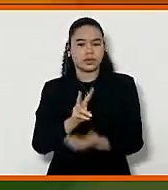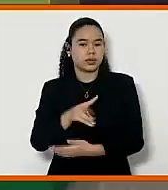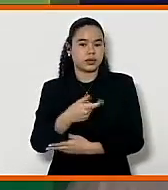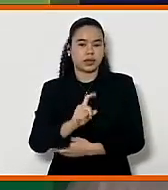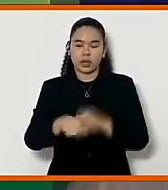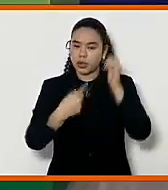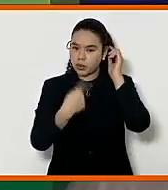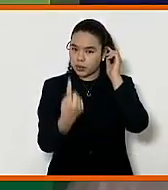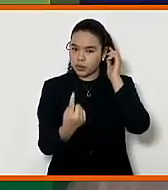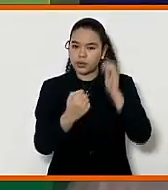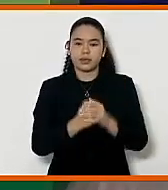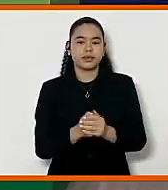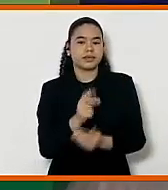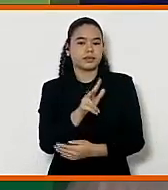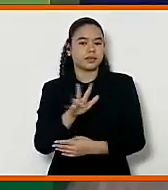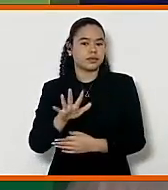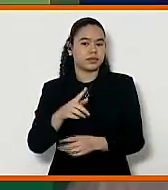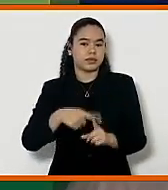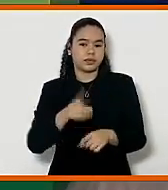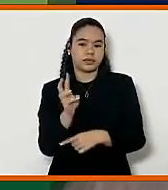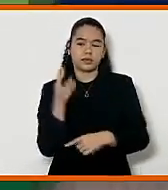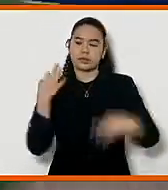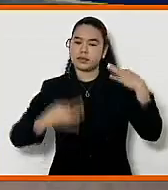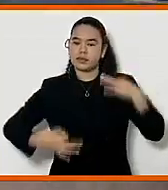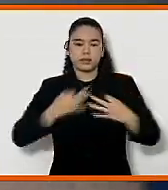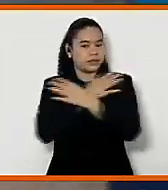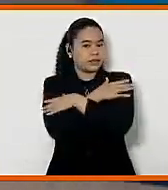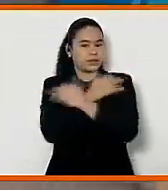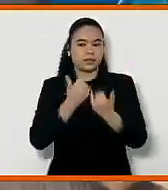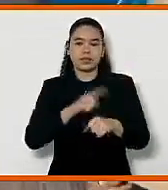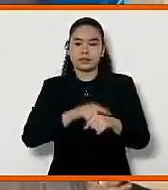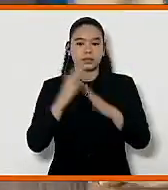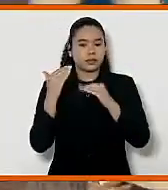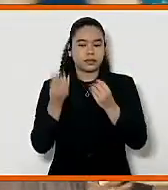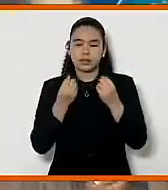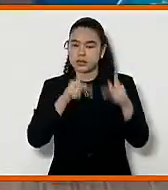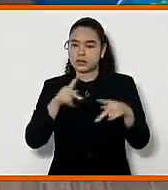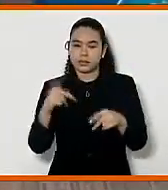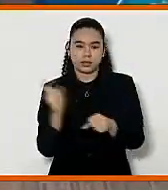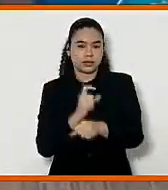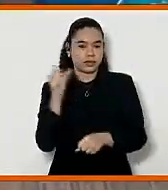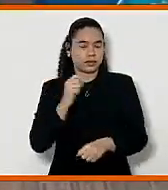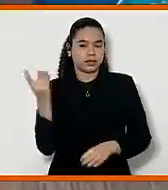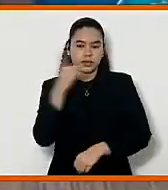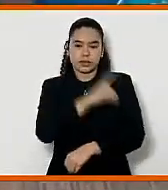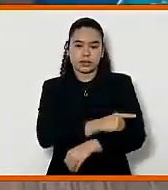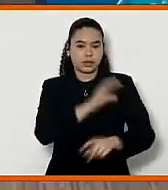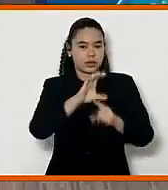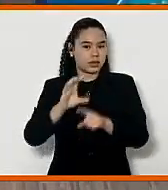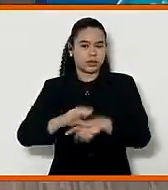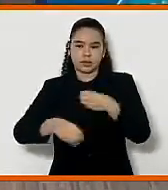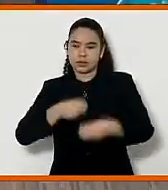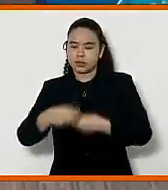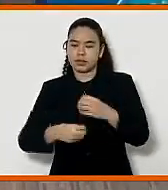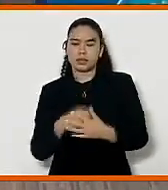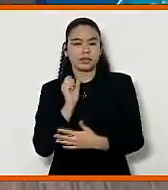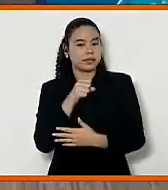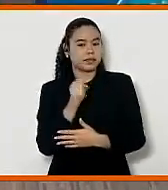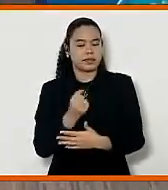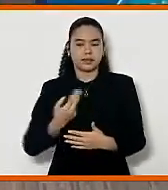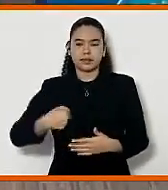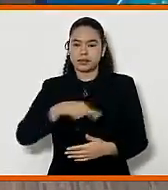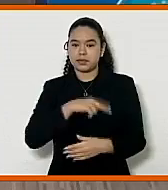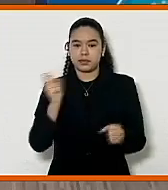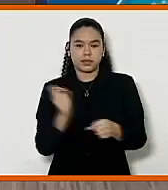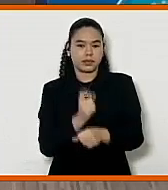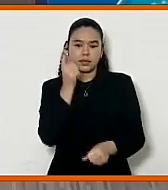1, 35 más 6. Felicidades. Espero hayan sido muchos los ganadores en el día de hoy en cada uno de nuestros juegos. Así es, Cecilia, y es que nosotras